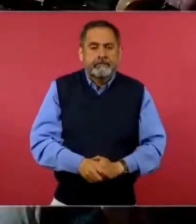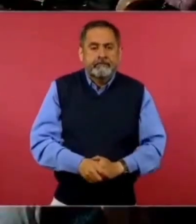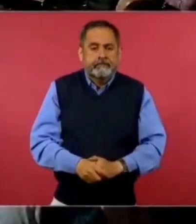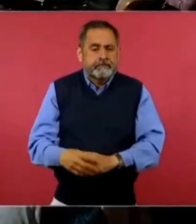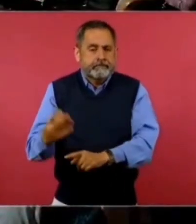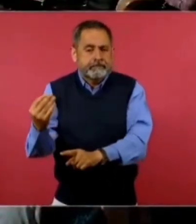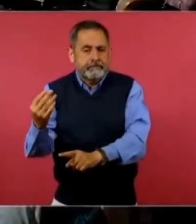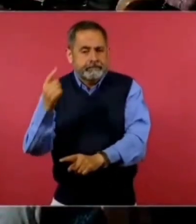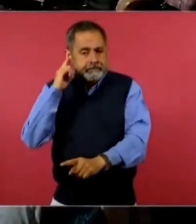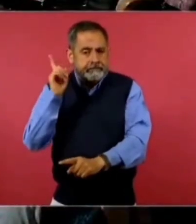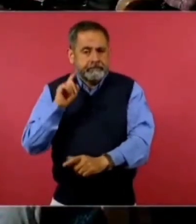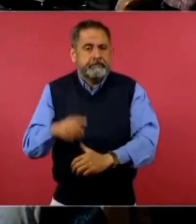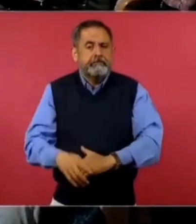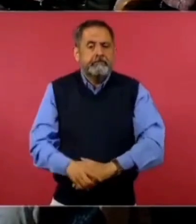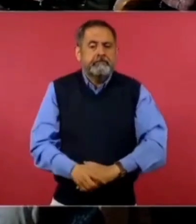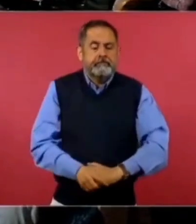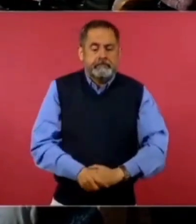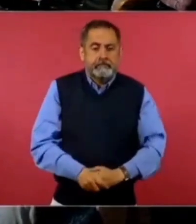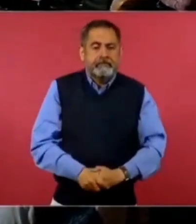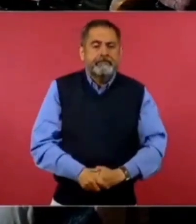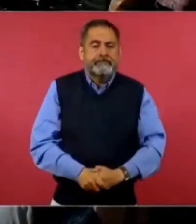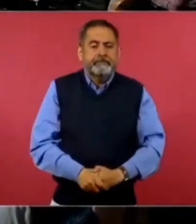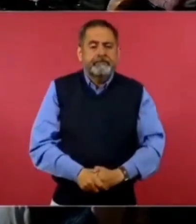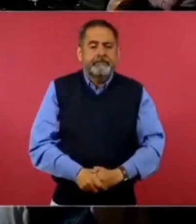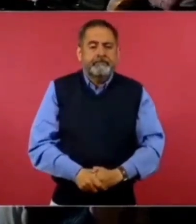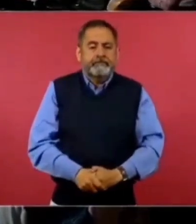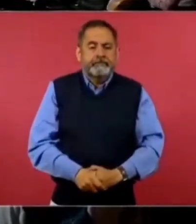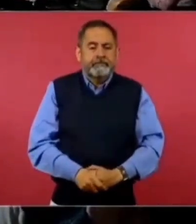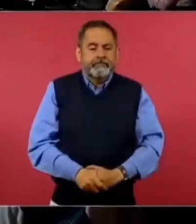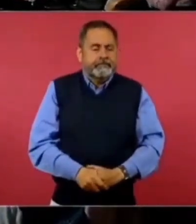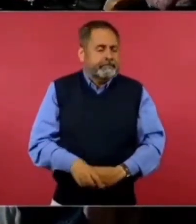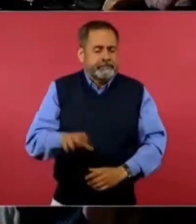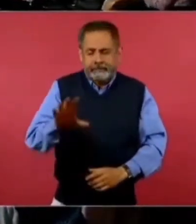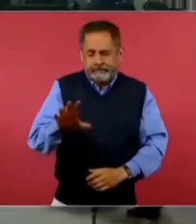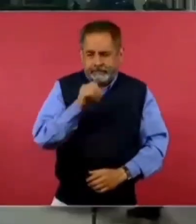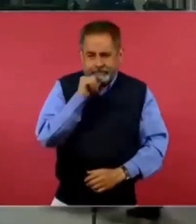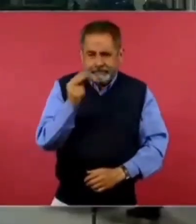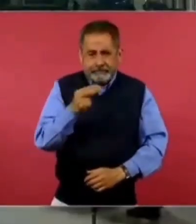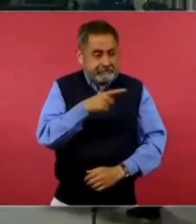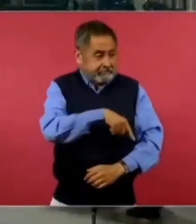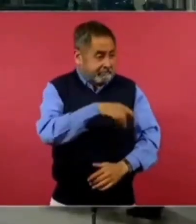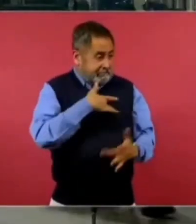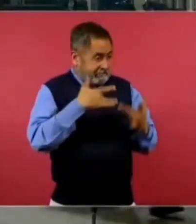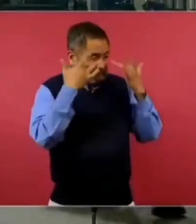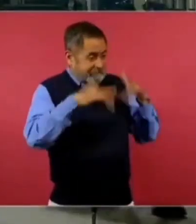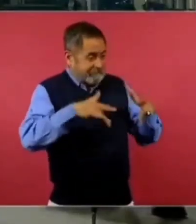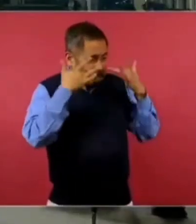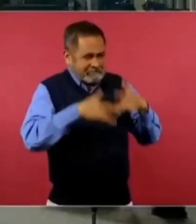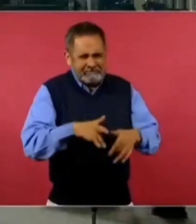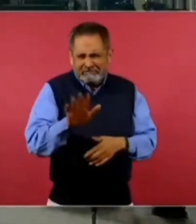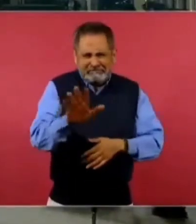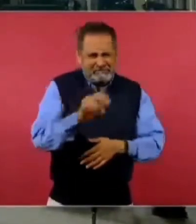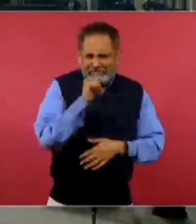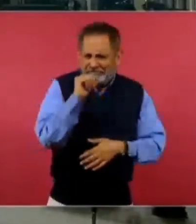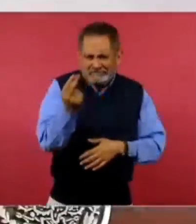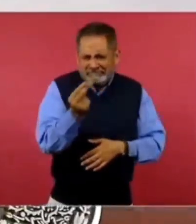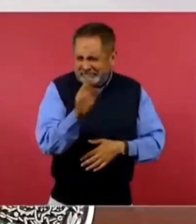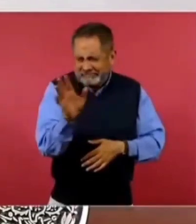descafeinada a cambio de que la ministra Piña renuncie a la presidencia de la República. Es que no hace falta que renuncie nadie. Es nada